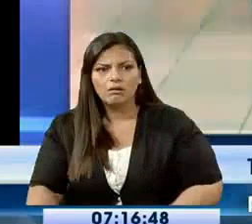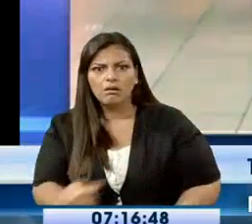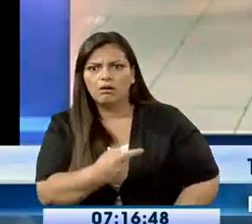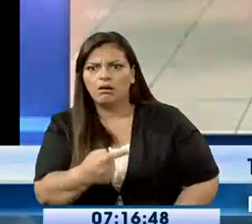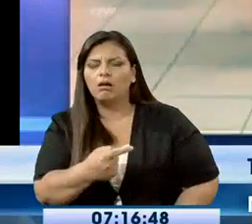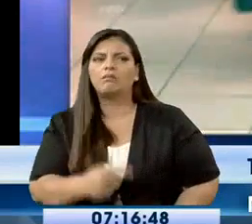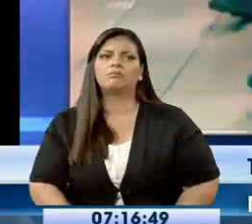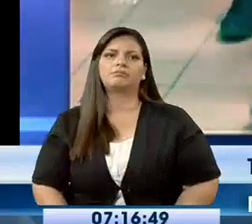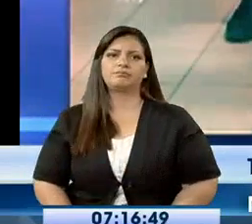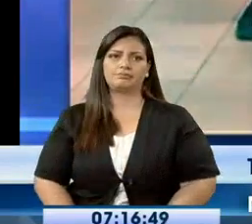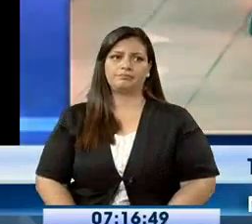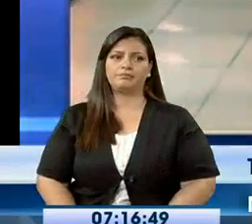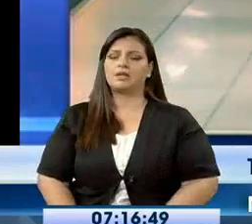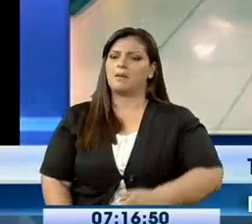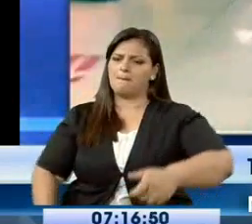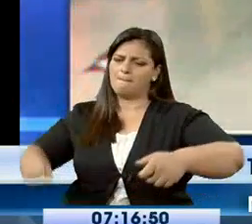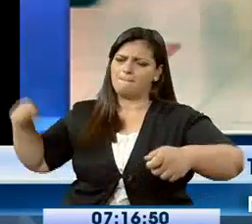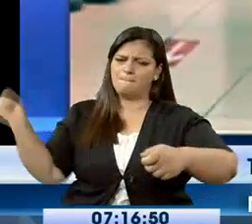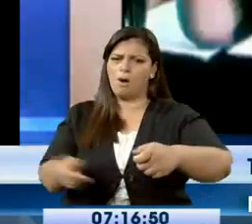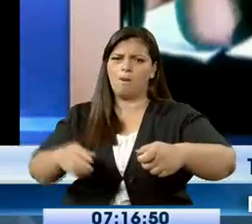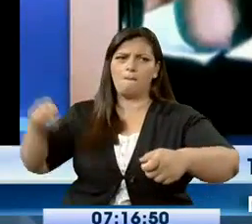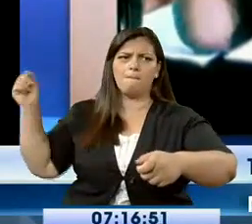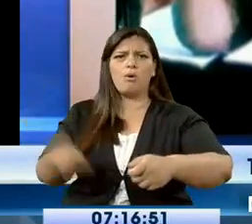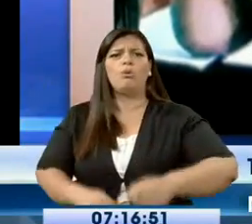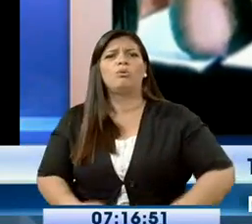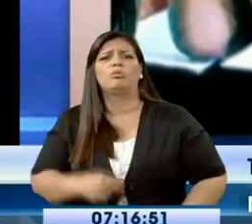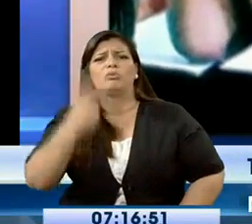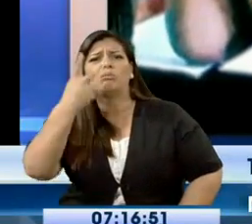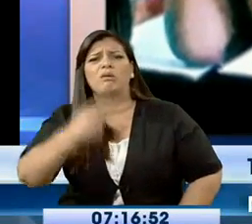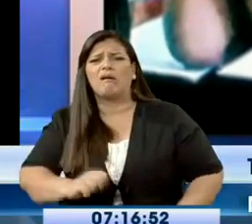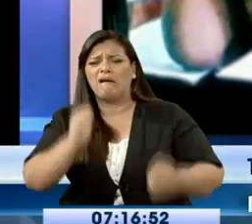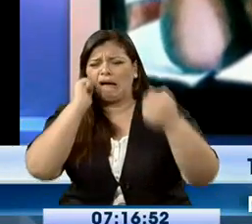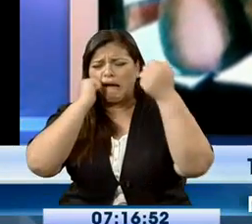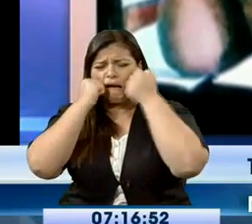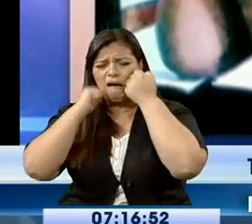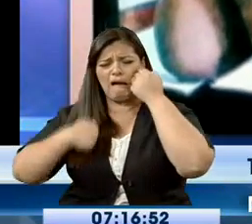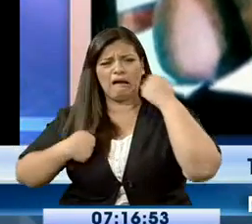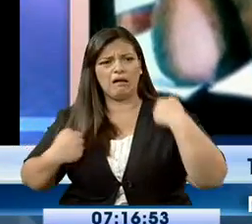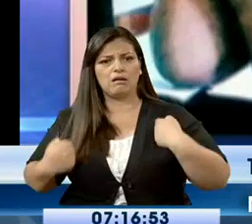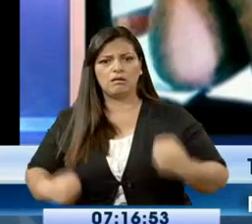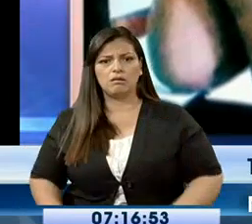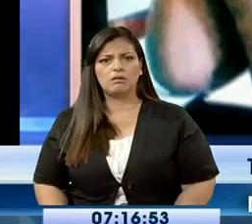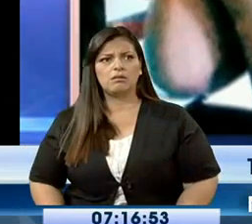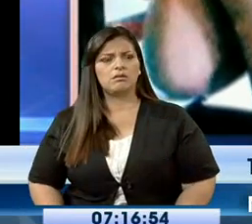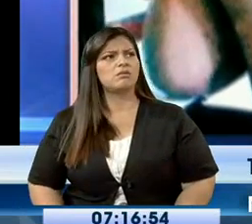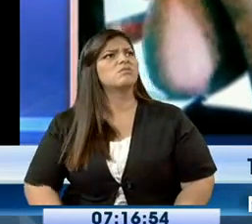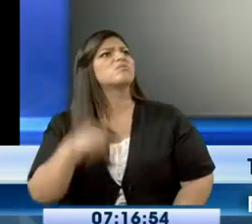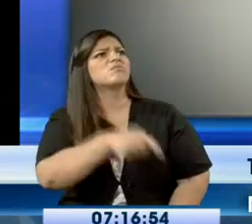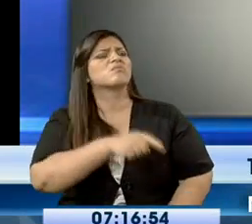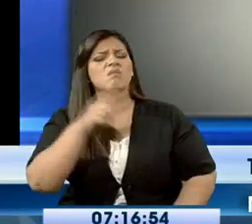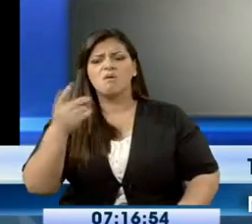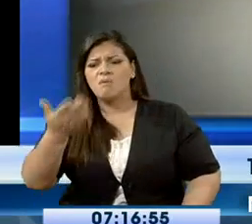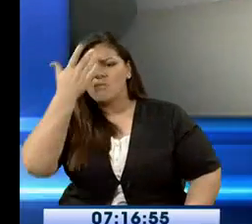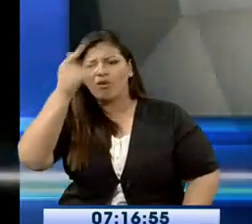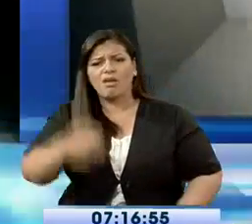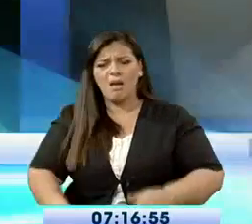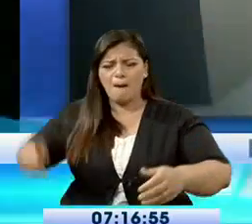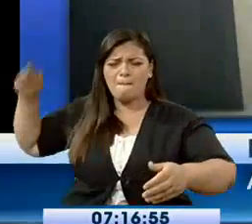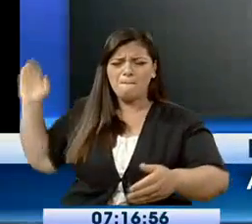minutos, yo llego a la tienda y veo a la bebé toda golpeada, toda marcada. Y él dice ahorita que es por celo. El